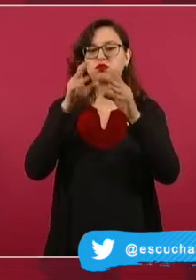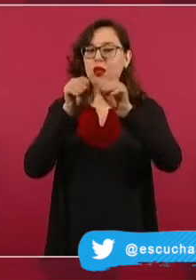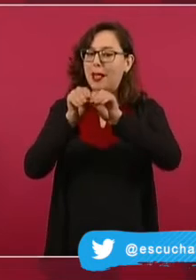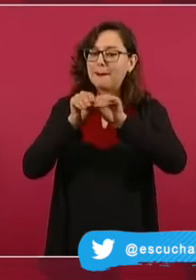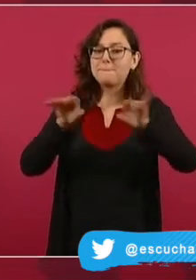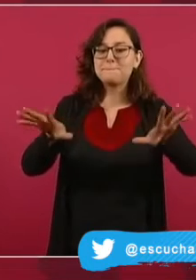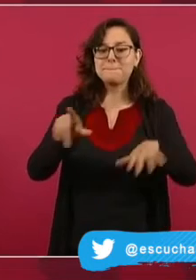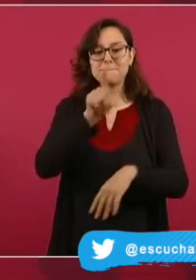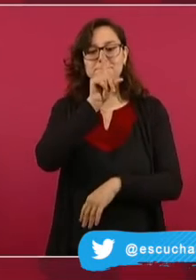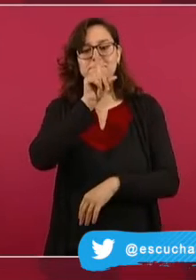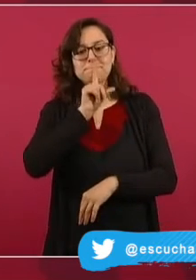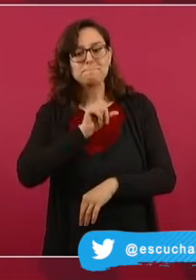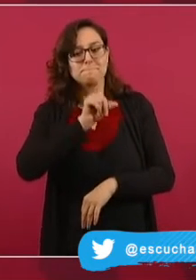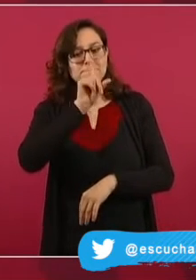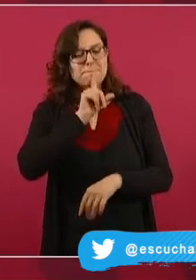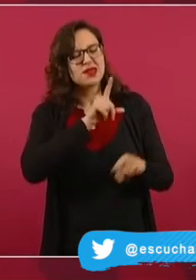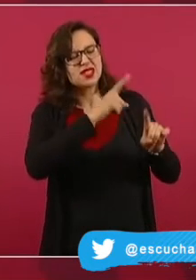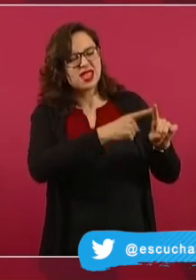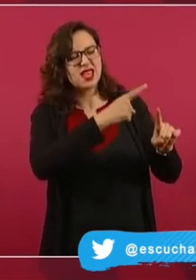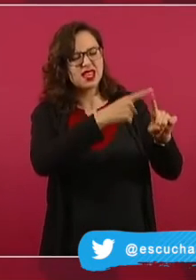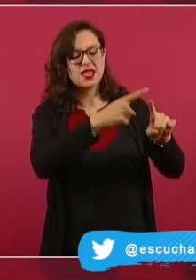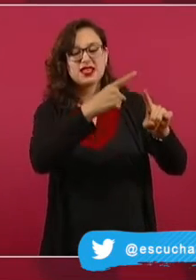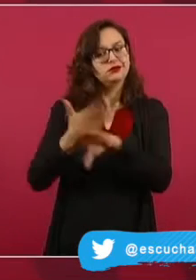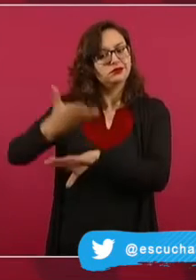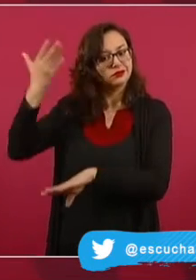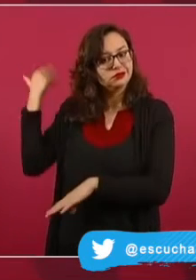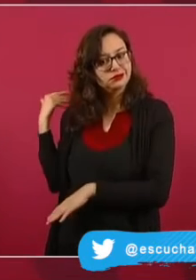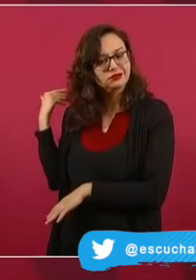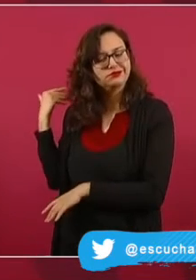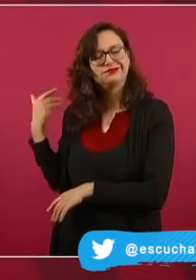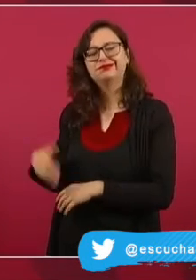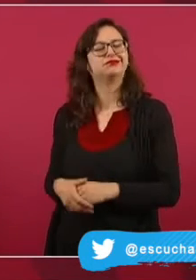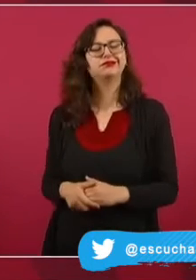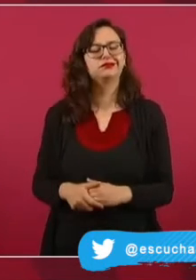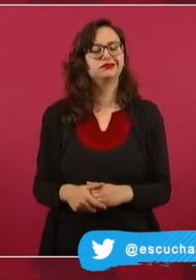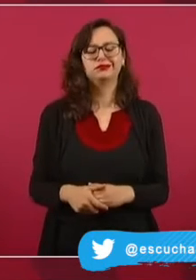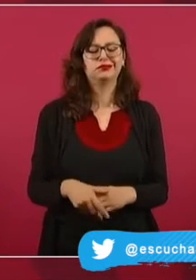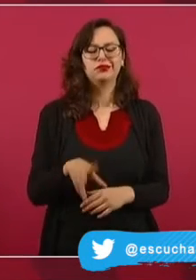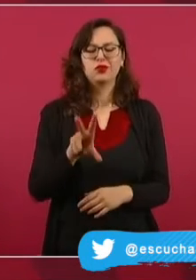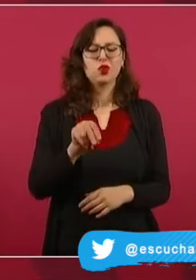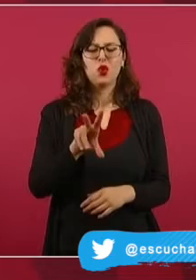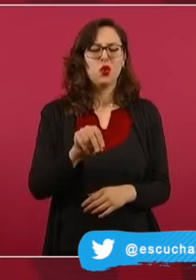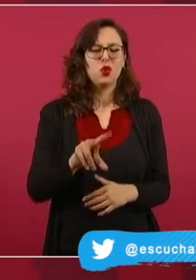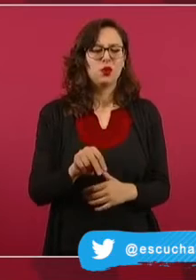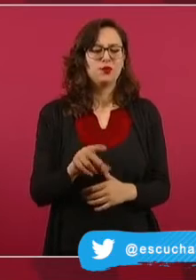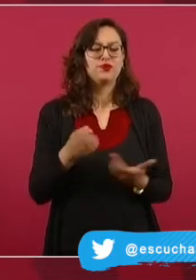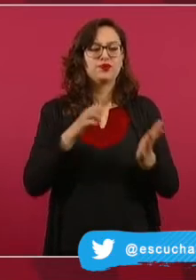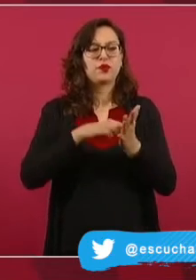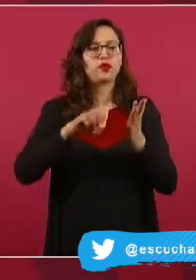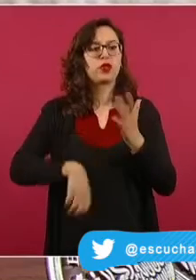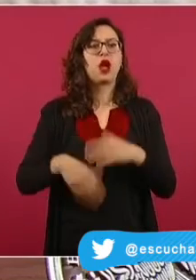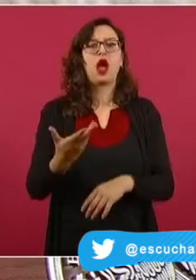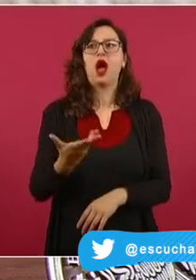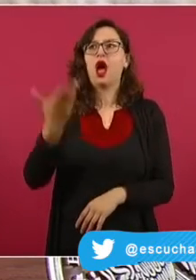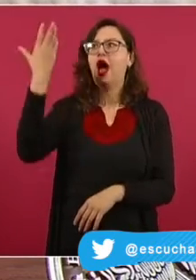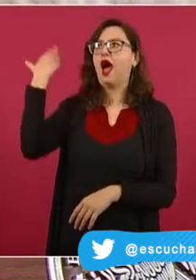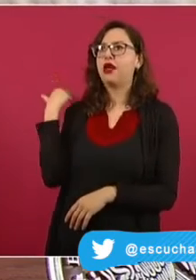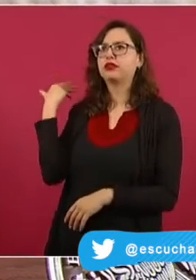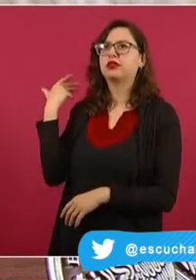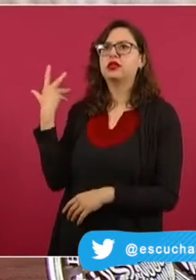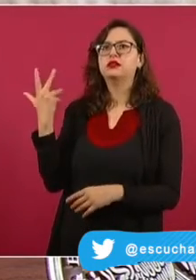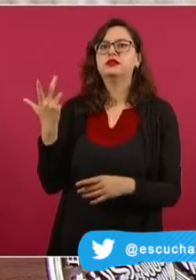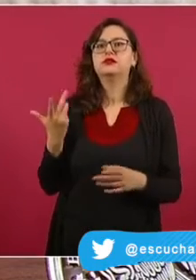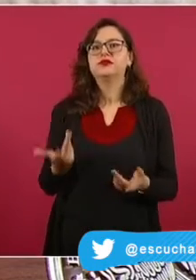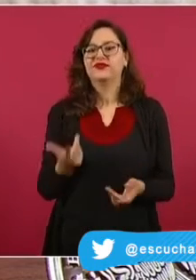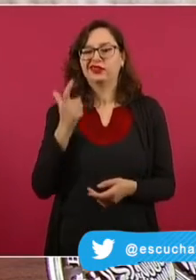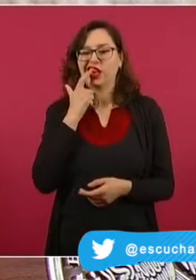ha juzgado por todos los crímenes que presuntamente cometió. También pidió que se confíe en las autoridades y asegura que su gobierno no